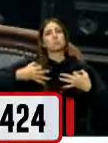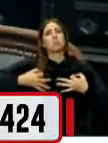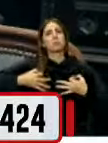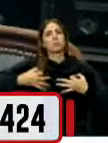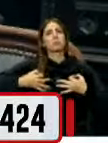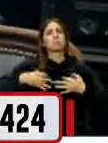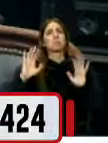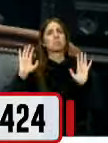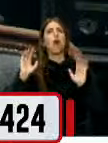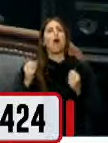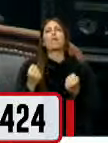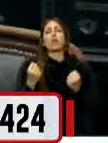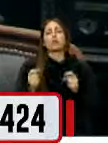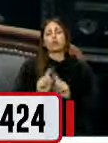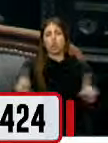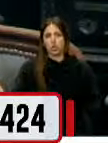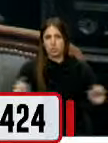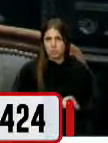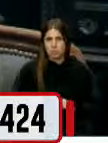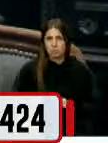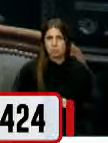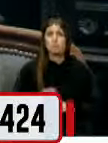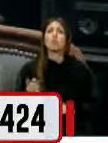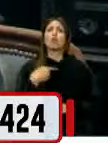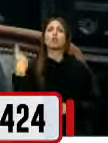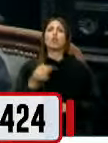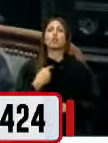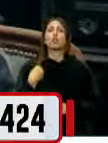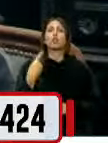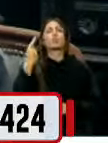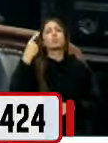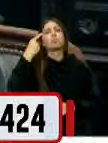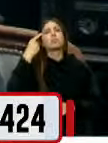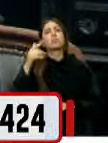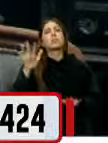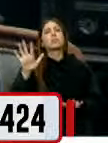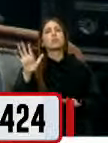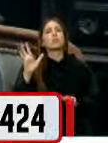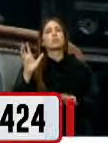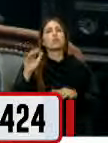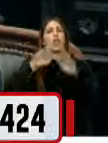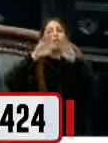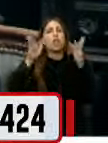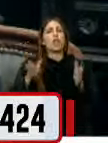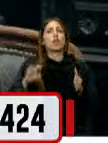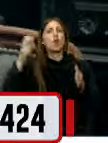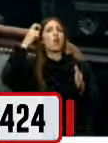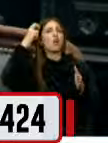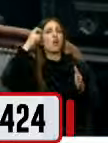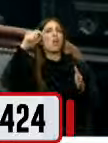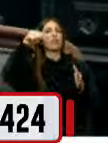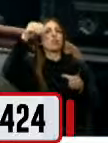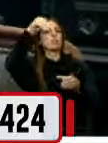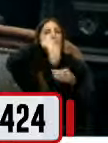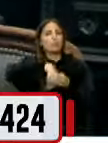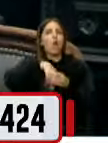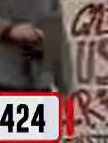un desastre que llevó a que hoy sea Milei el presidente. Ahora, Daniel, la última, y ya después recibimos a los chicos.